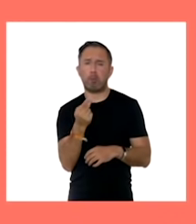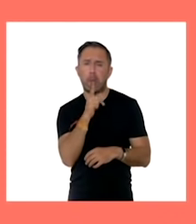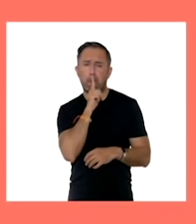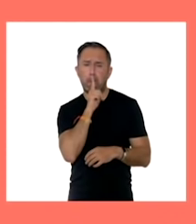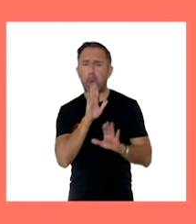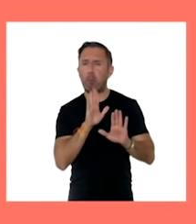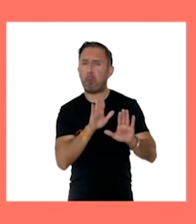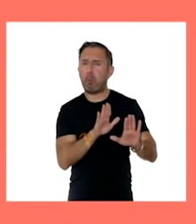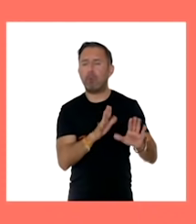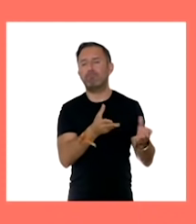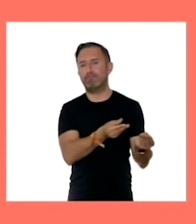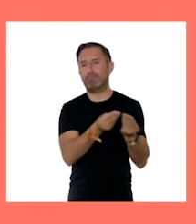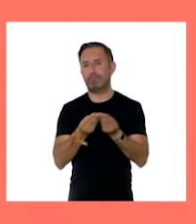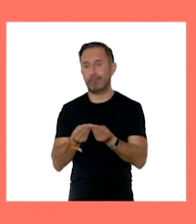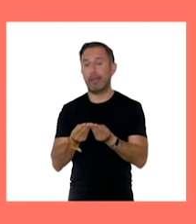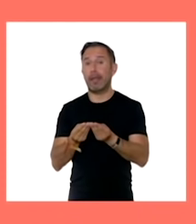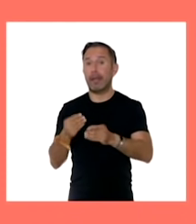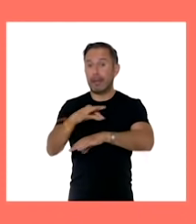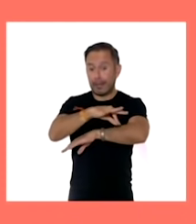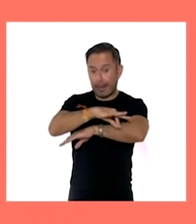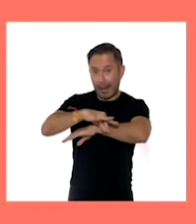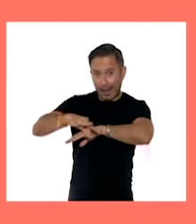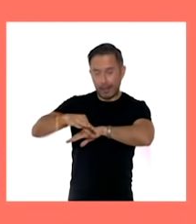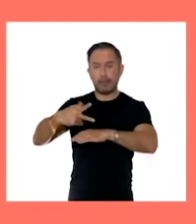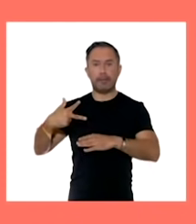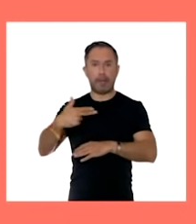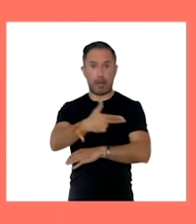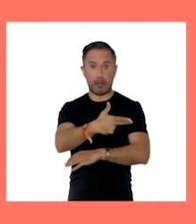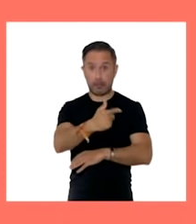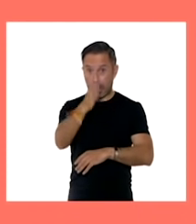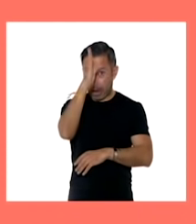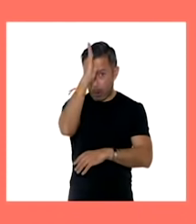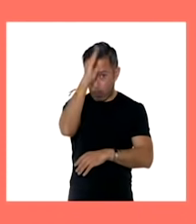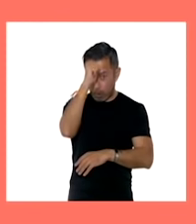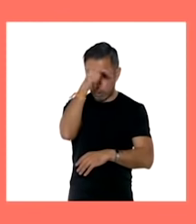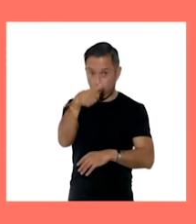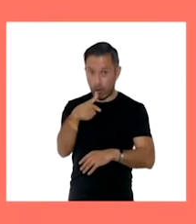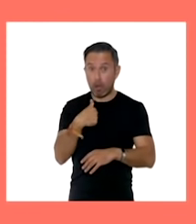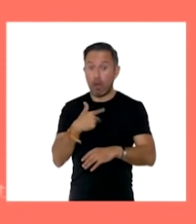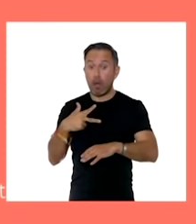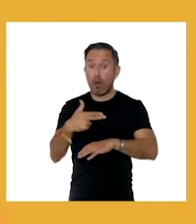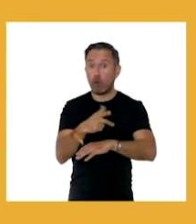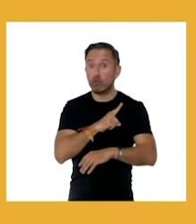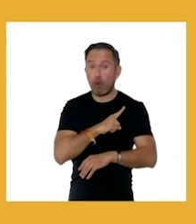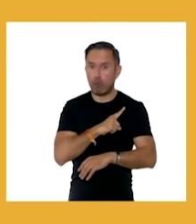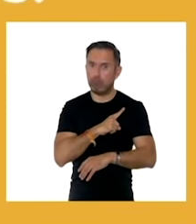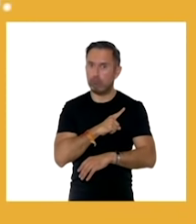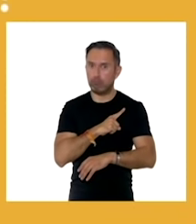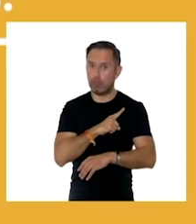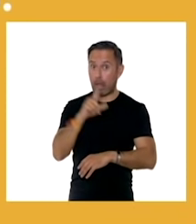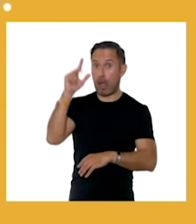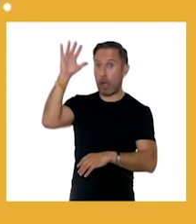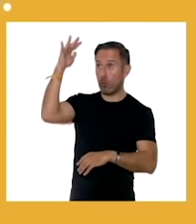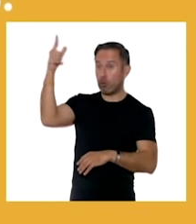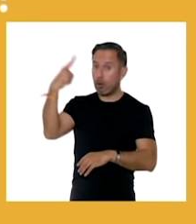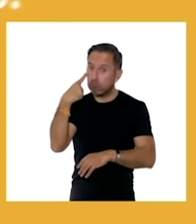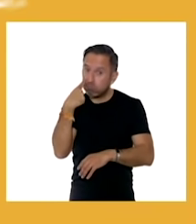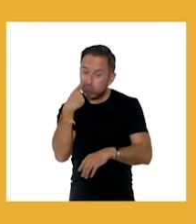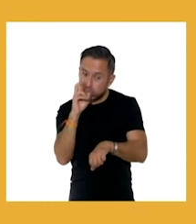y tijeras. Recuerda que la manipulación de estas debe estar supervisada por un adulto.